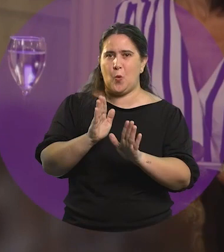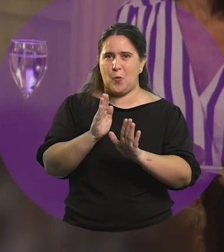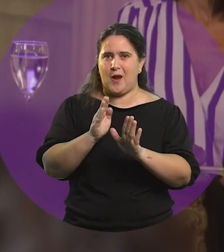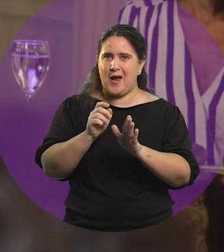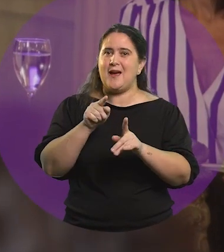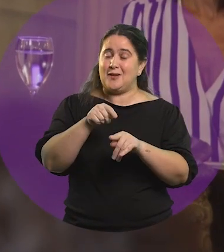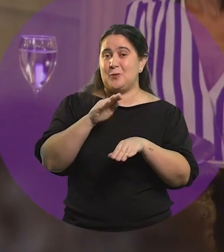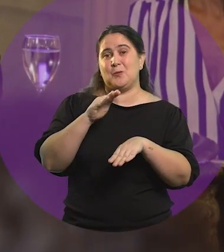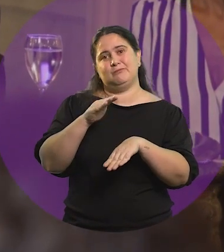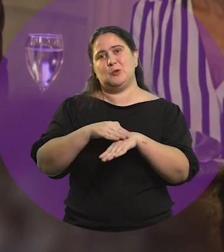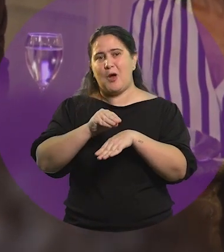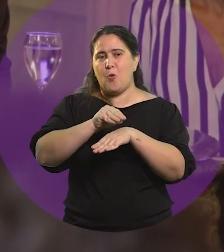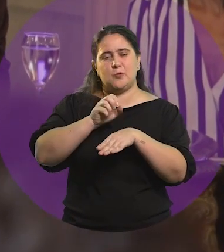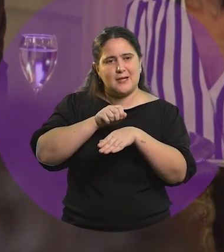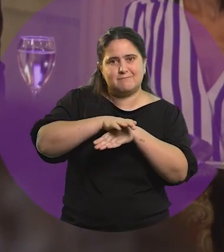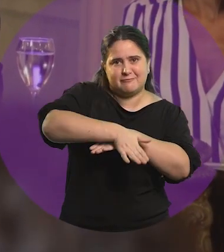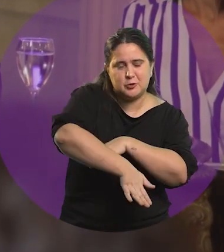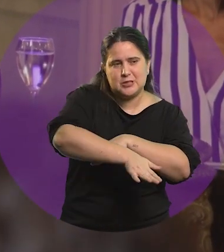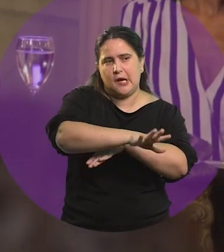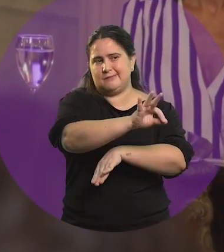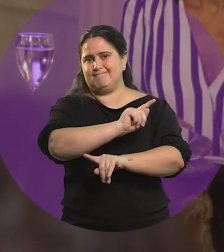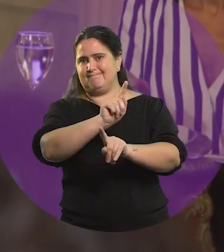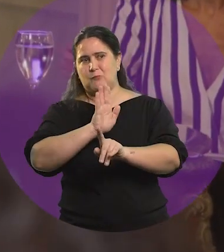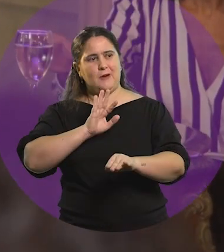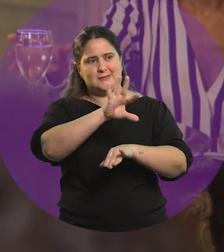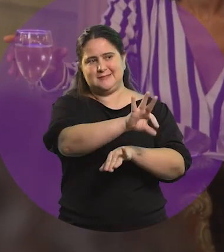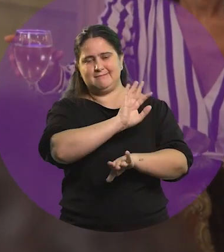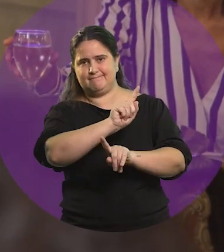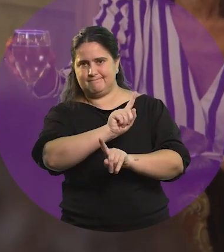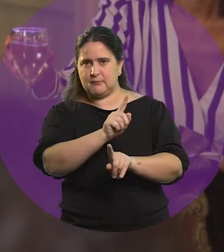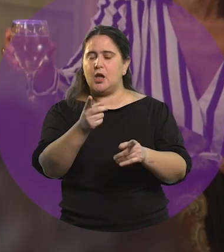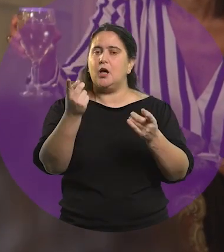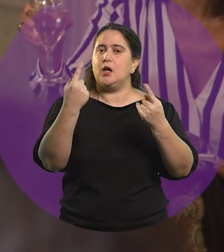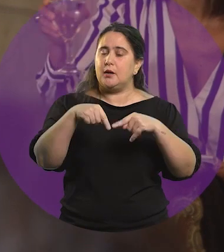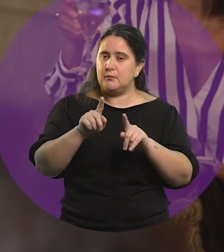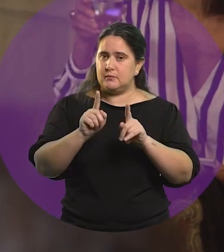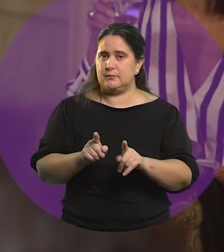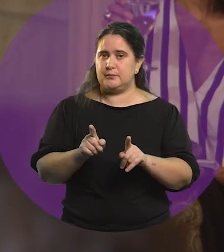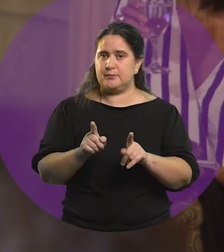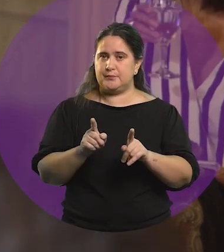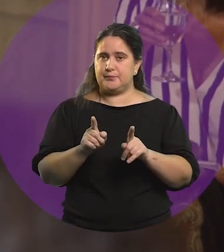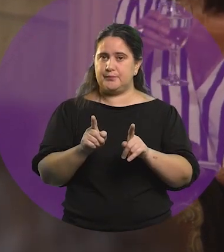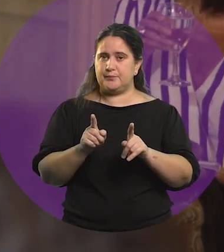que está incidiendo en que esas chicas no decidan acceder por más que yo les haya abierto el acceso. Y luego